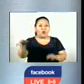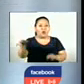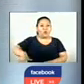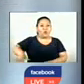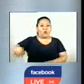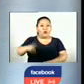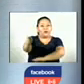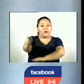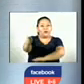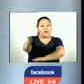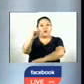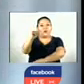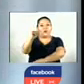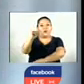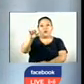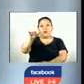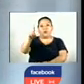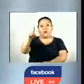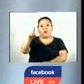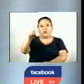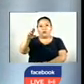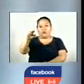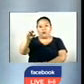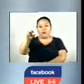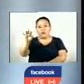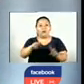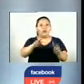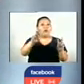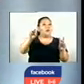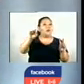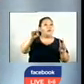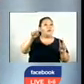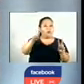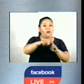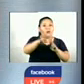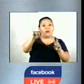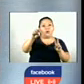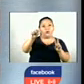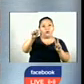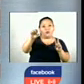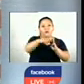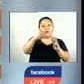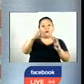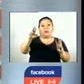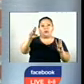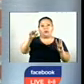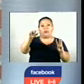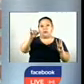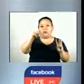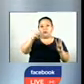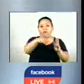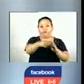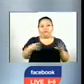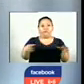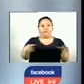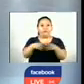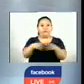seren La Libertad se trata de José Rafael Ramírez José Enrique Gutiérrez y Cristian Israel Ramírez